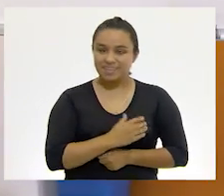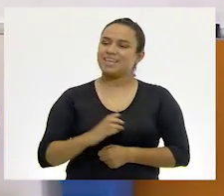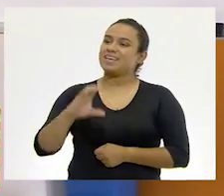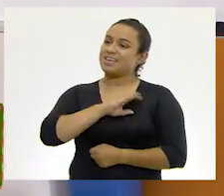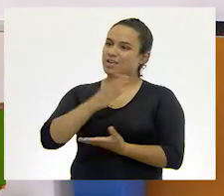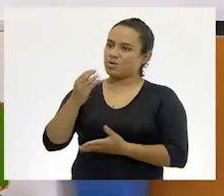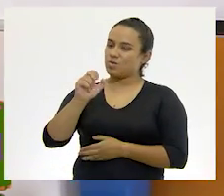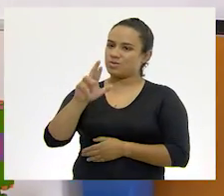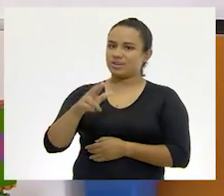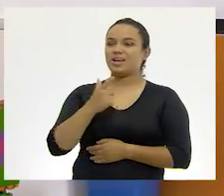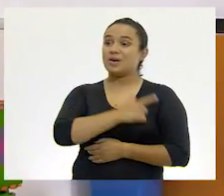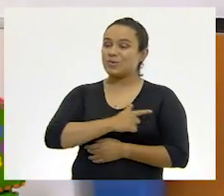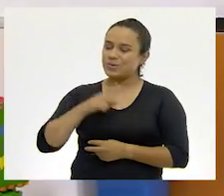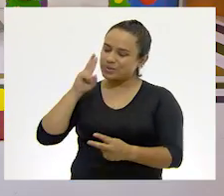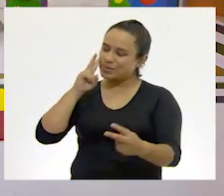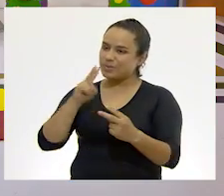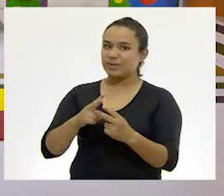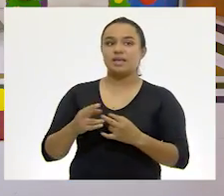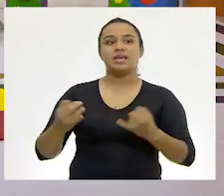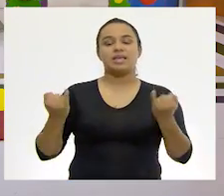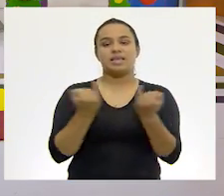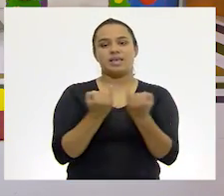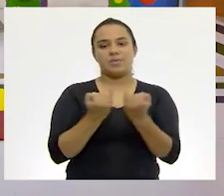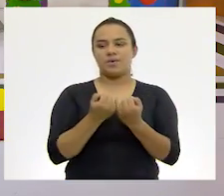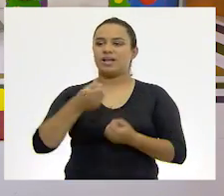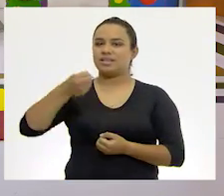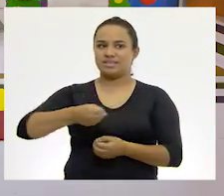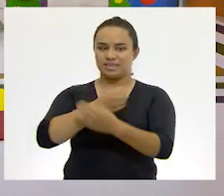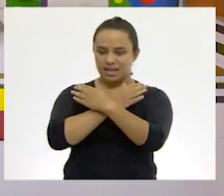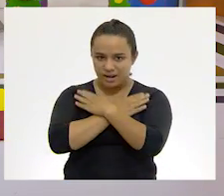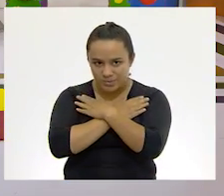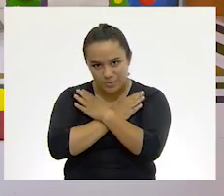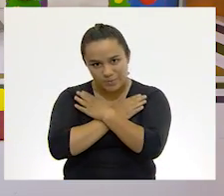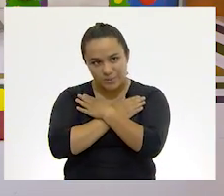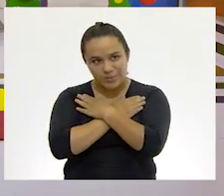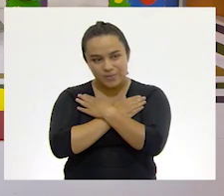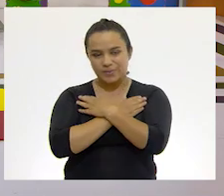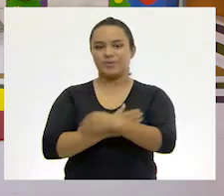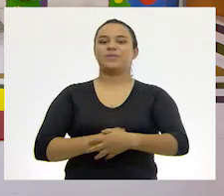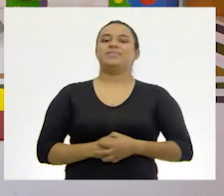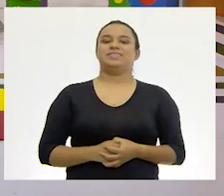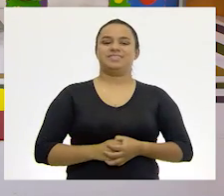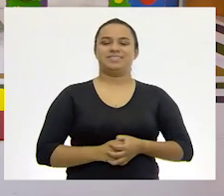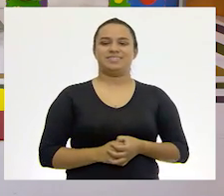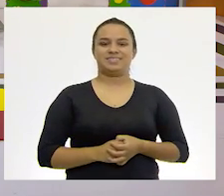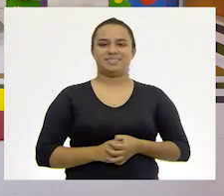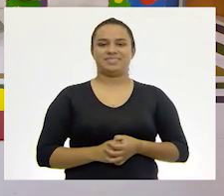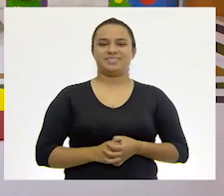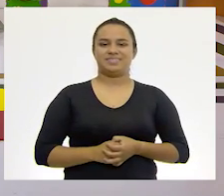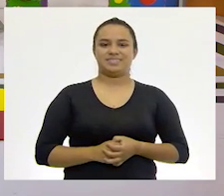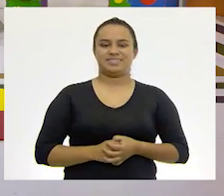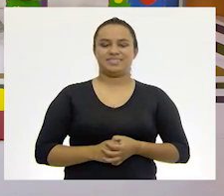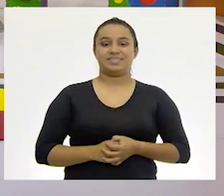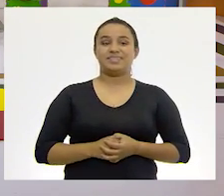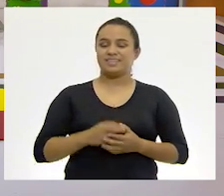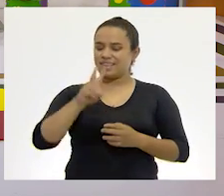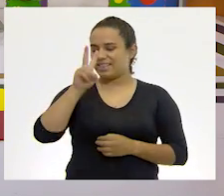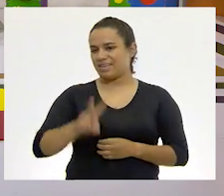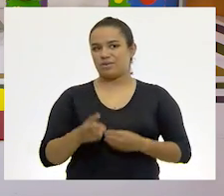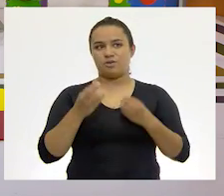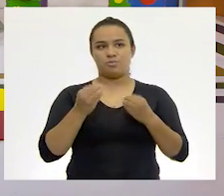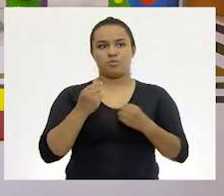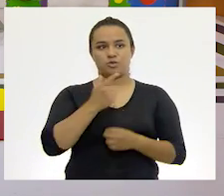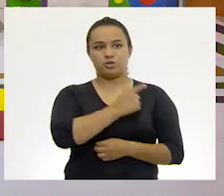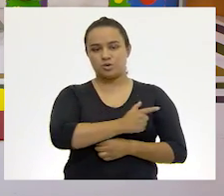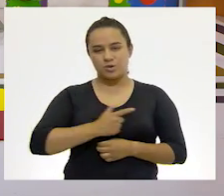Oscar, qué gusto me da verte. Igualmente. Saludo y abrazo virtual. Exacto, por favor. Virtual, así es. Me da